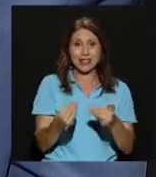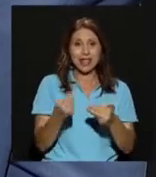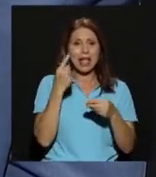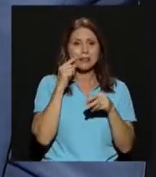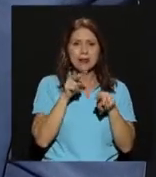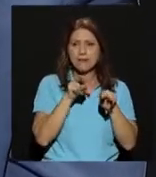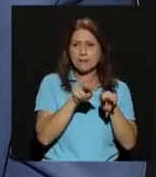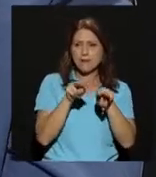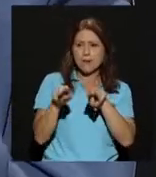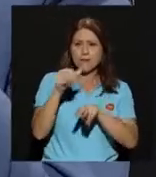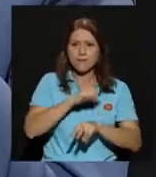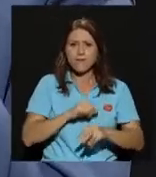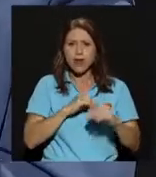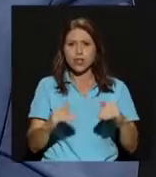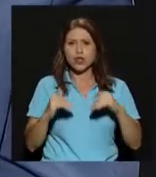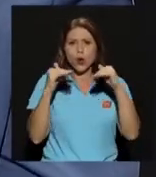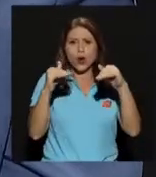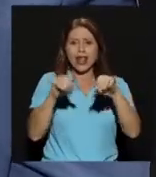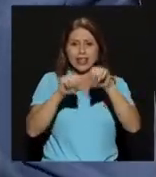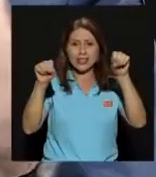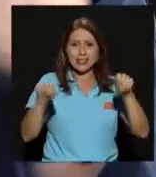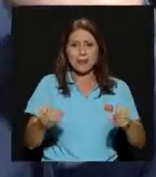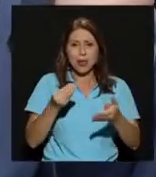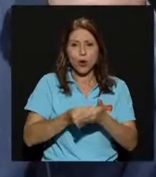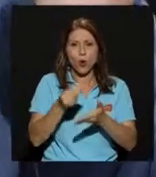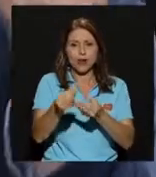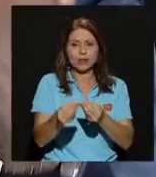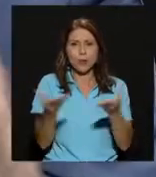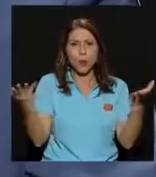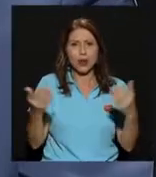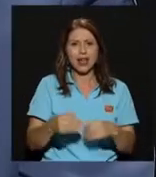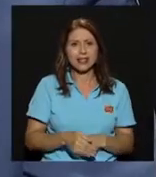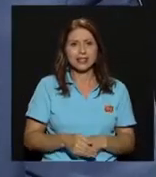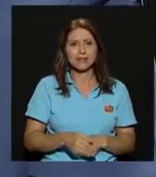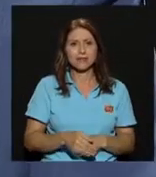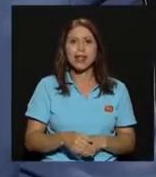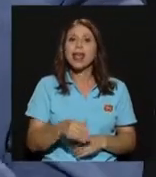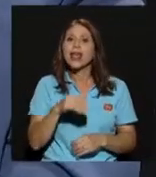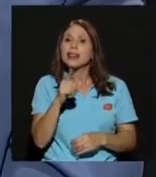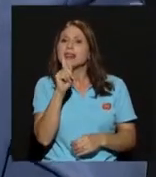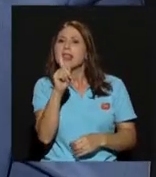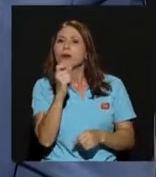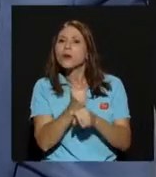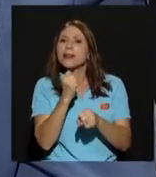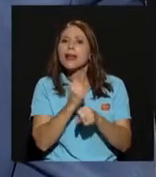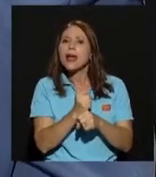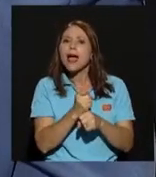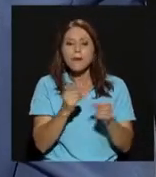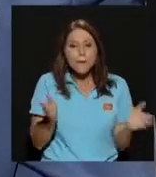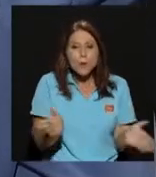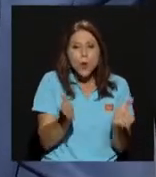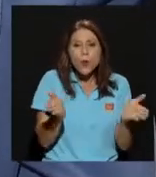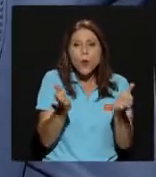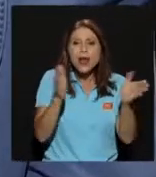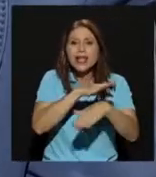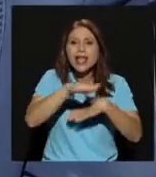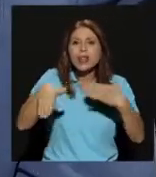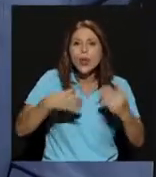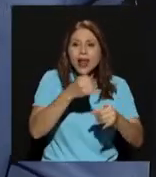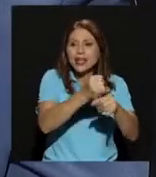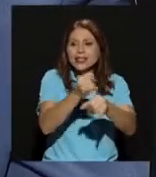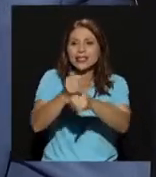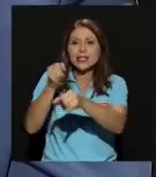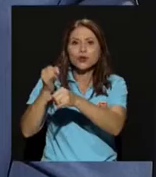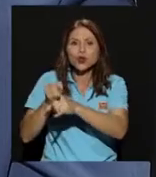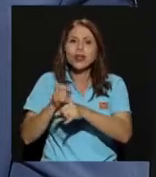compras públicas tiene la tarea de promover que todas las instituciones este estemos dentro de